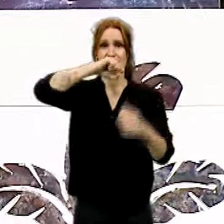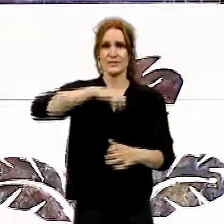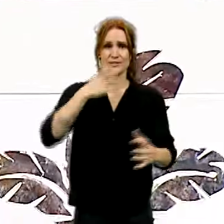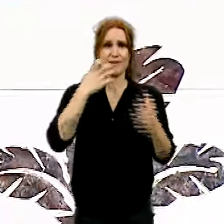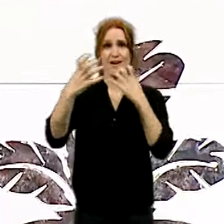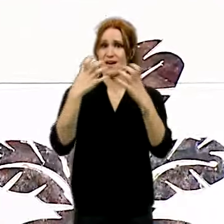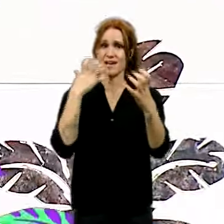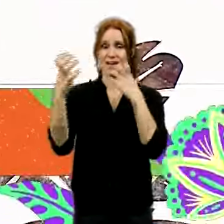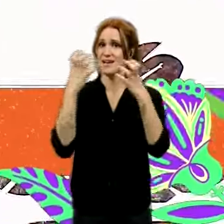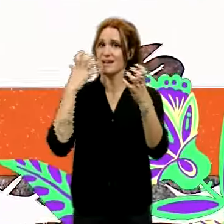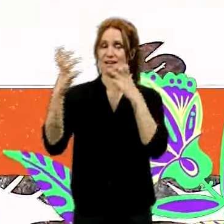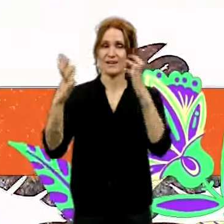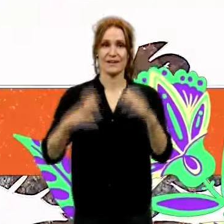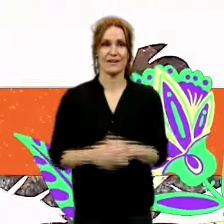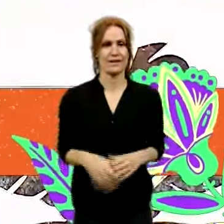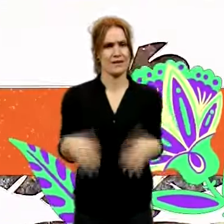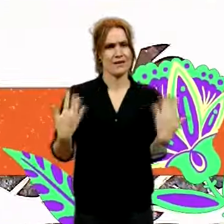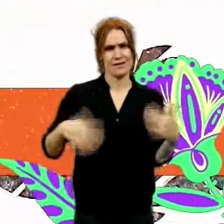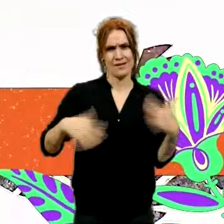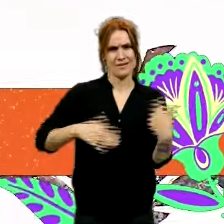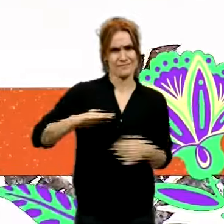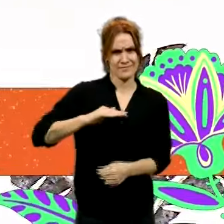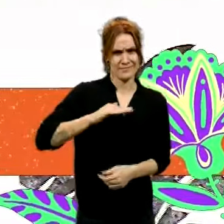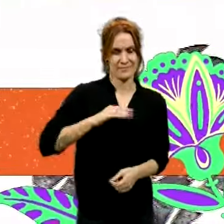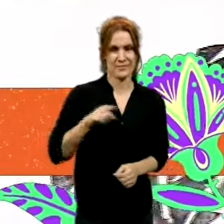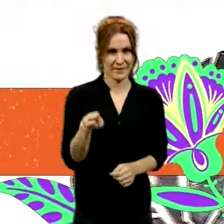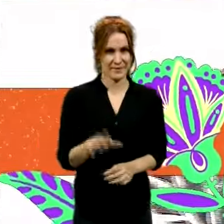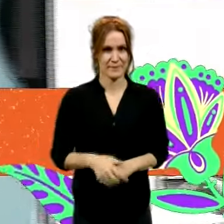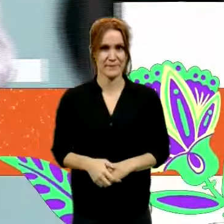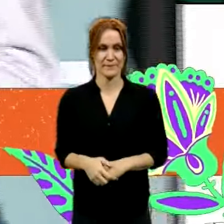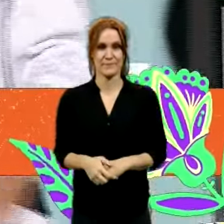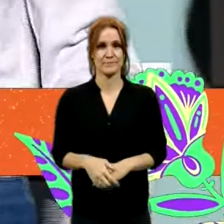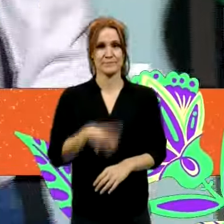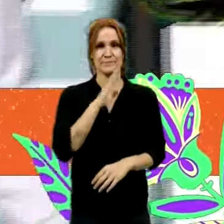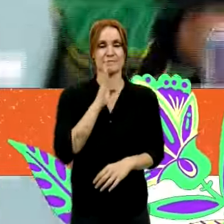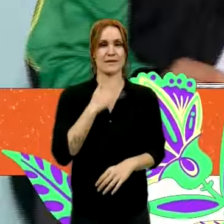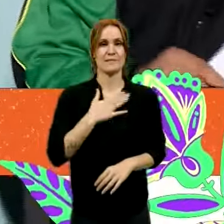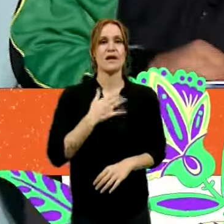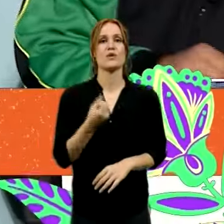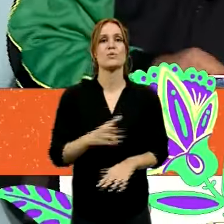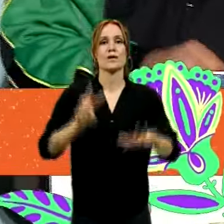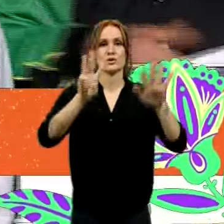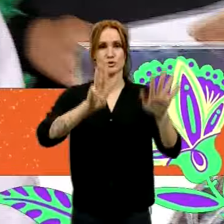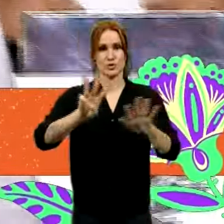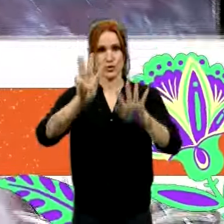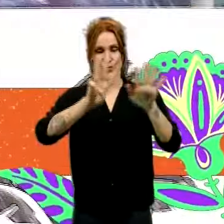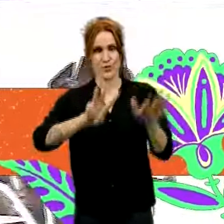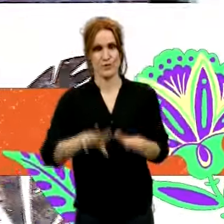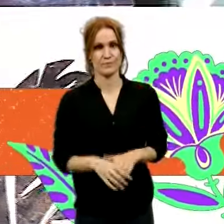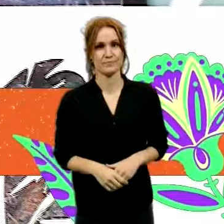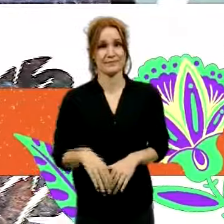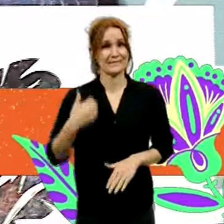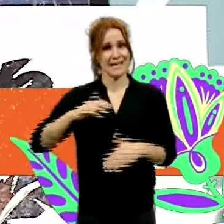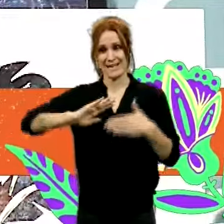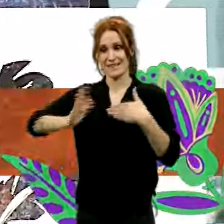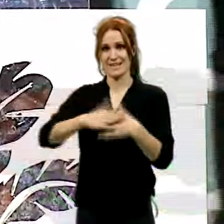Despistada. Pero qué gamberras son todas, ¿eh? Madre mía. El número 8. Tenemos cierre